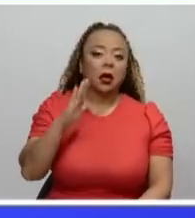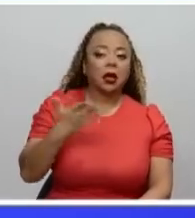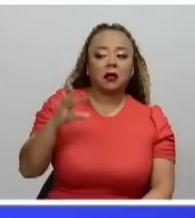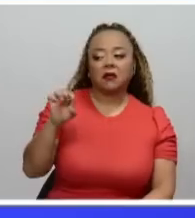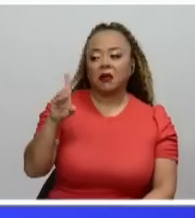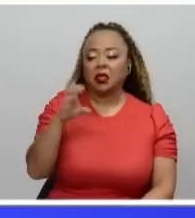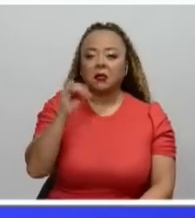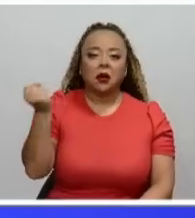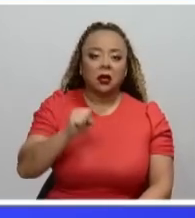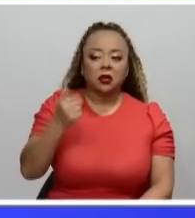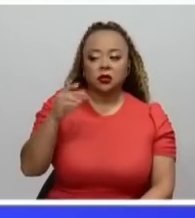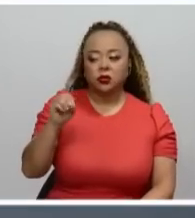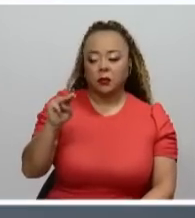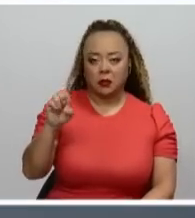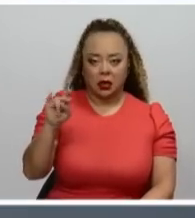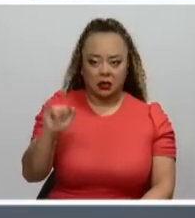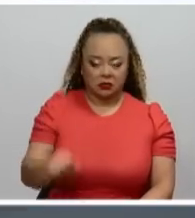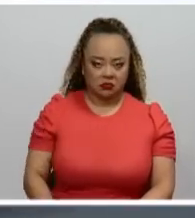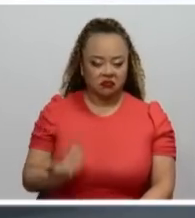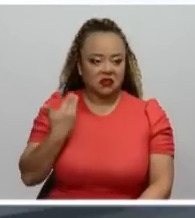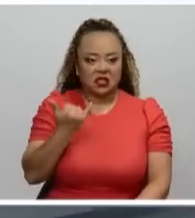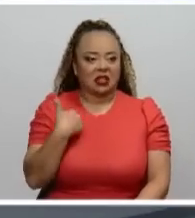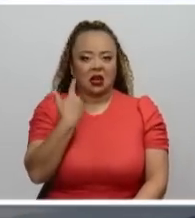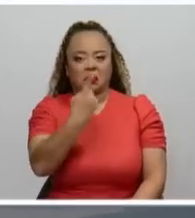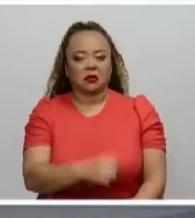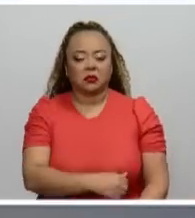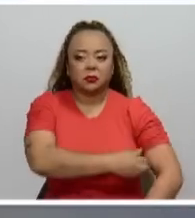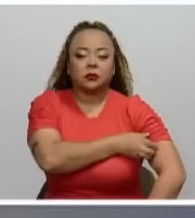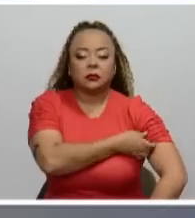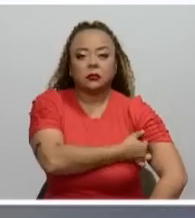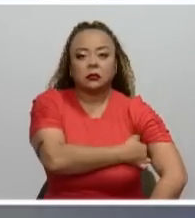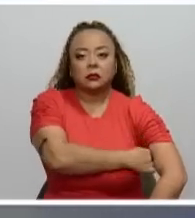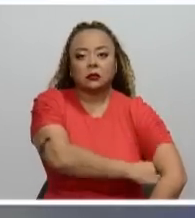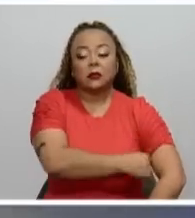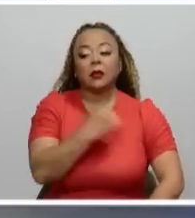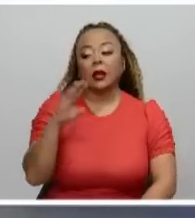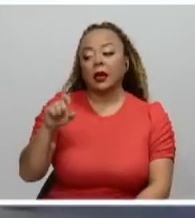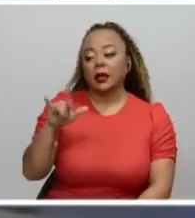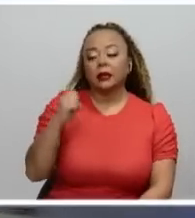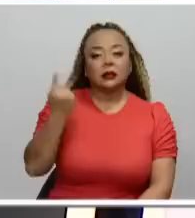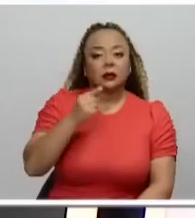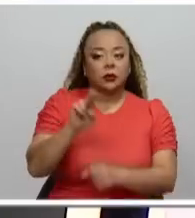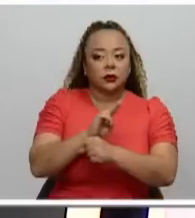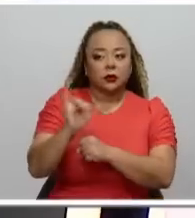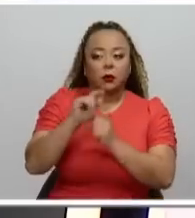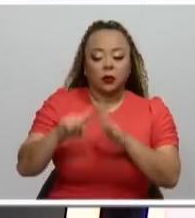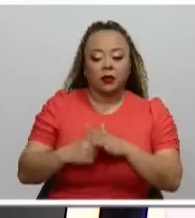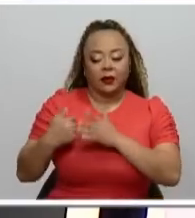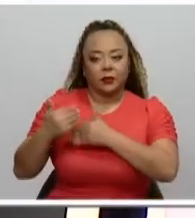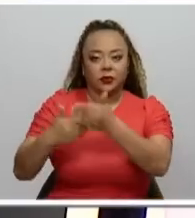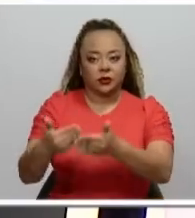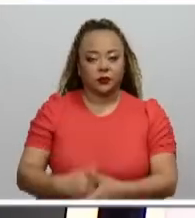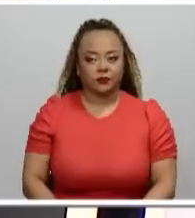Valverde y para qué traemos uno así Elías siempre ha sido utilizado como el arranca procesos